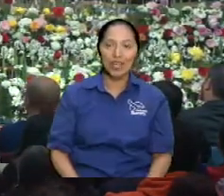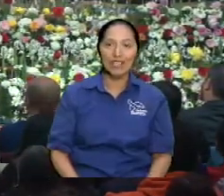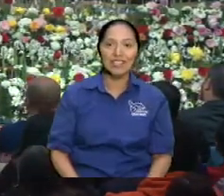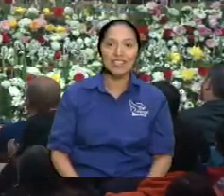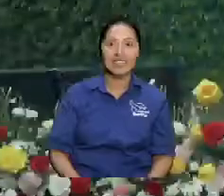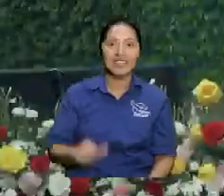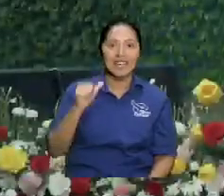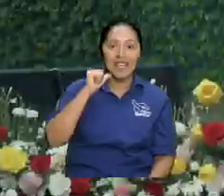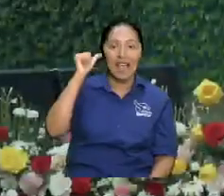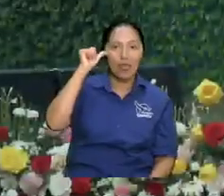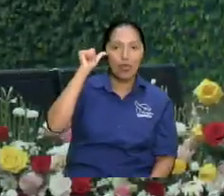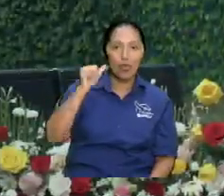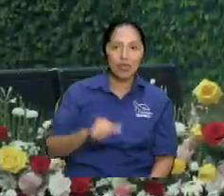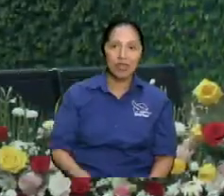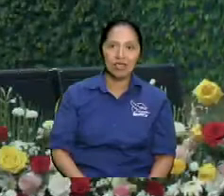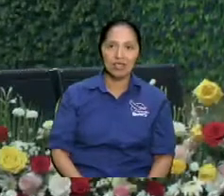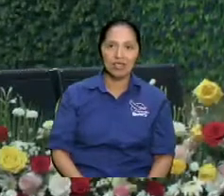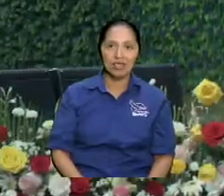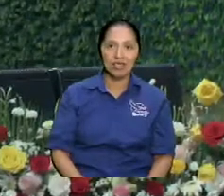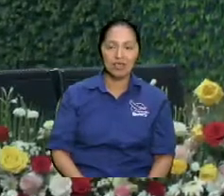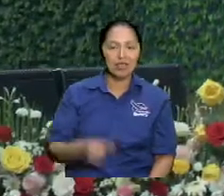refacción?